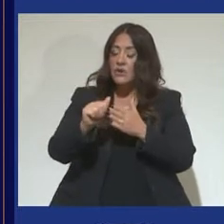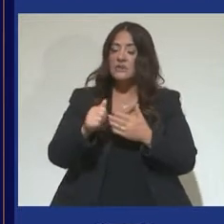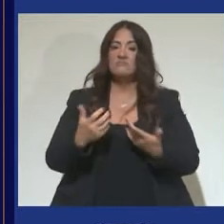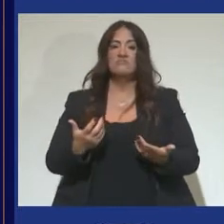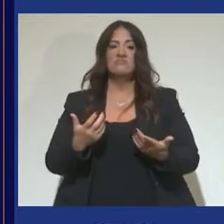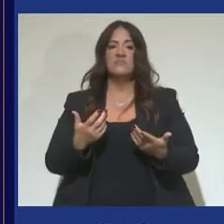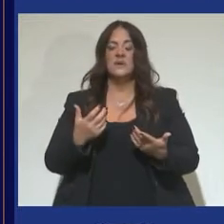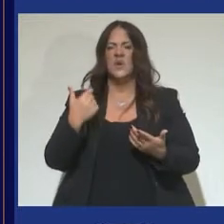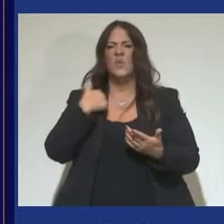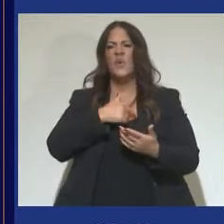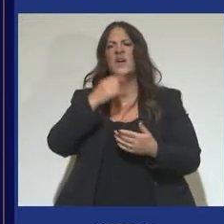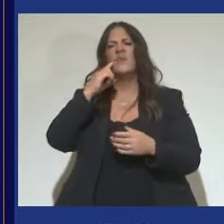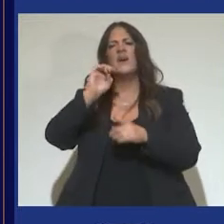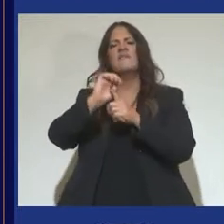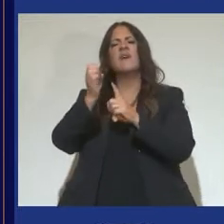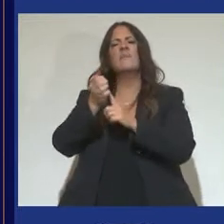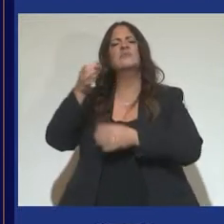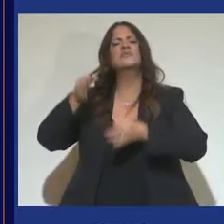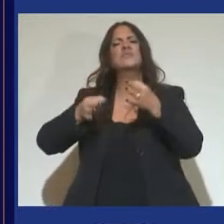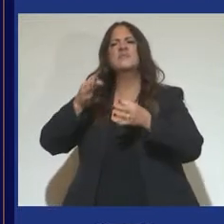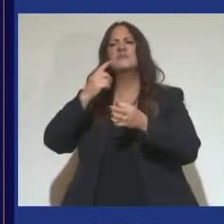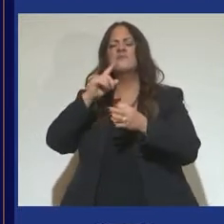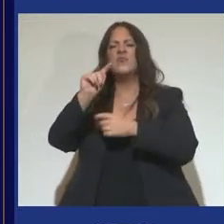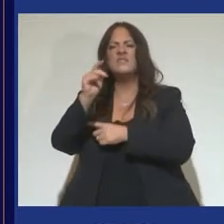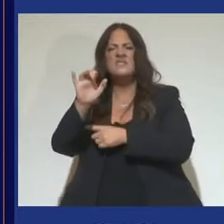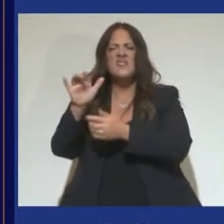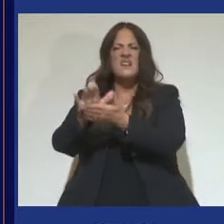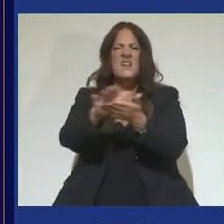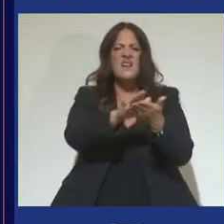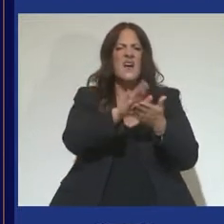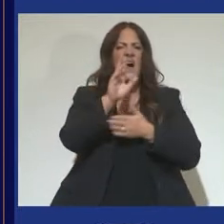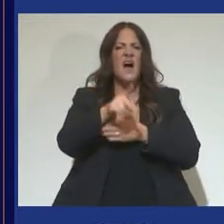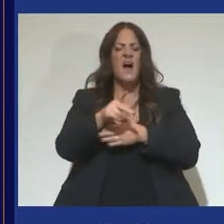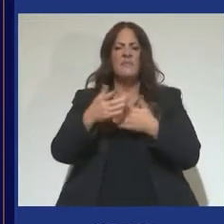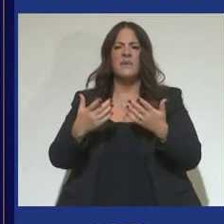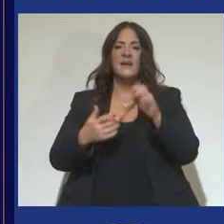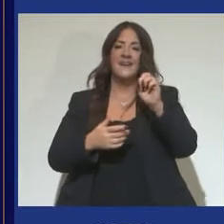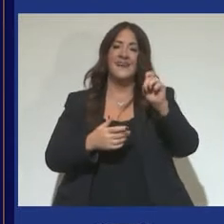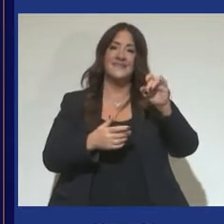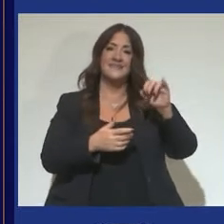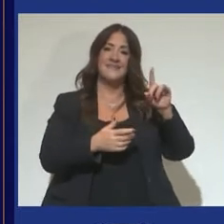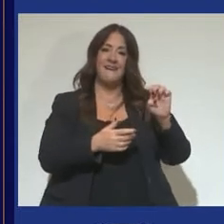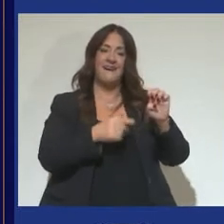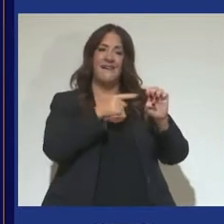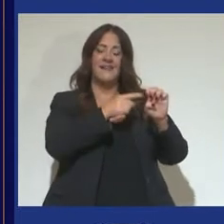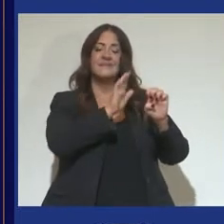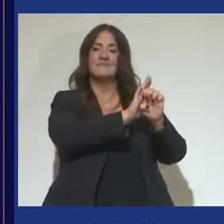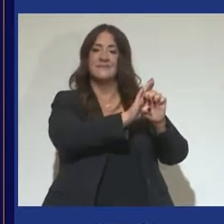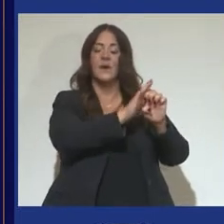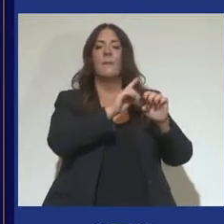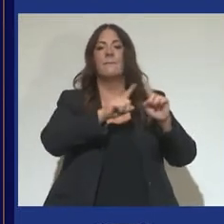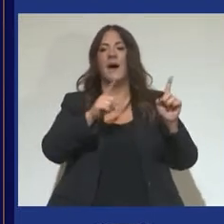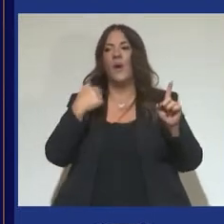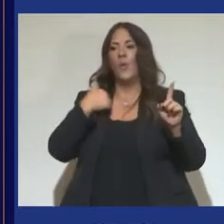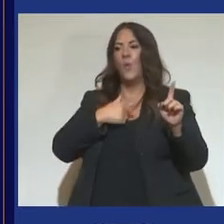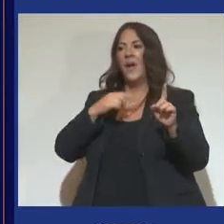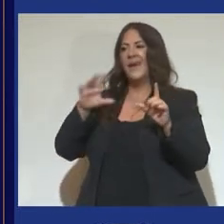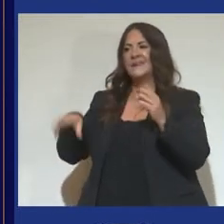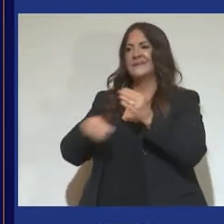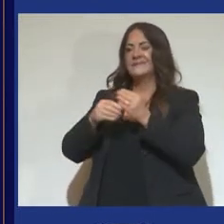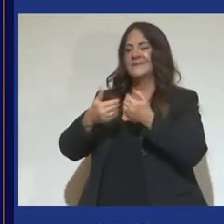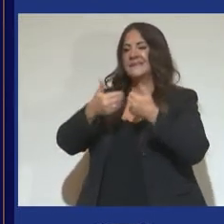300 millones en justicia ambiental - dólares de limpieza tóxica no solamente en cuanto a las baterías